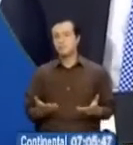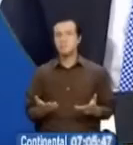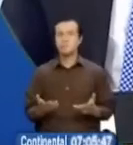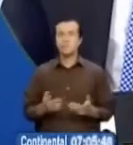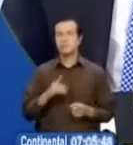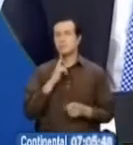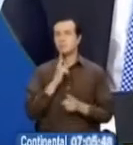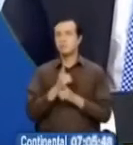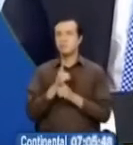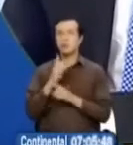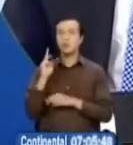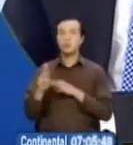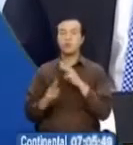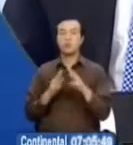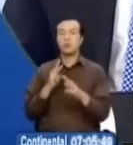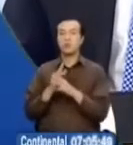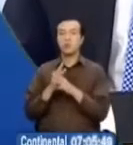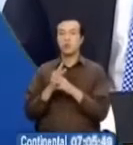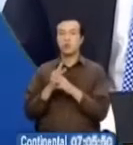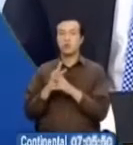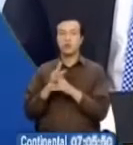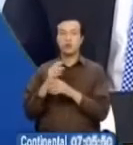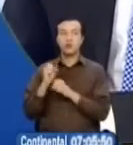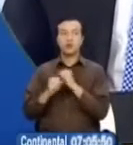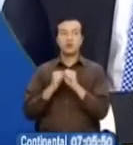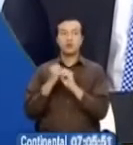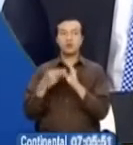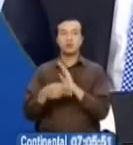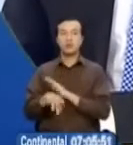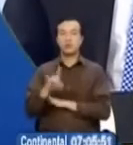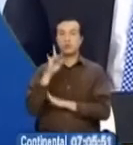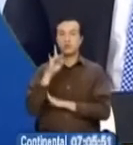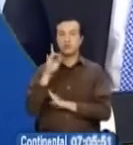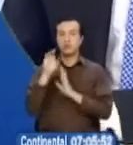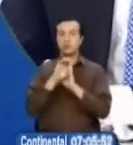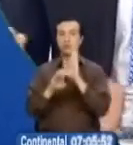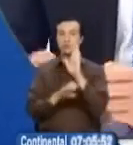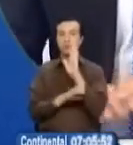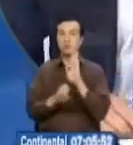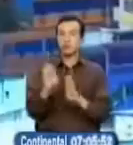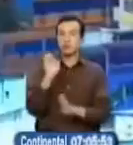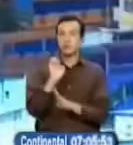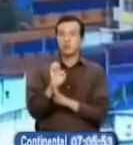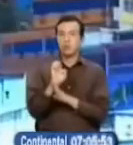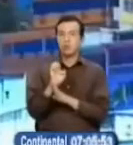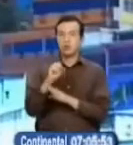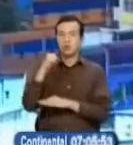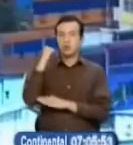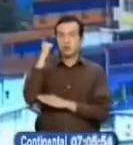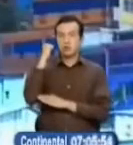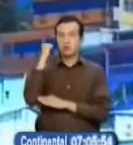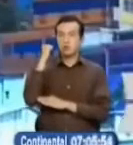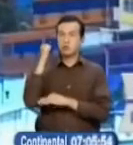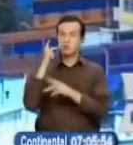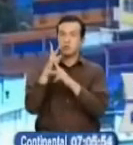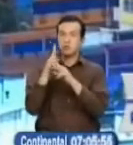estamos en el radar del mundo. Desde el 2008 la Constitución del Ecuador le dio derechos a la